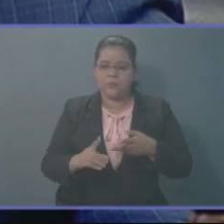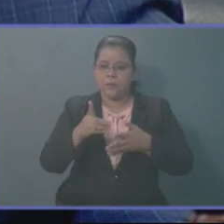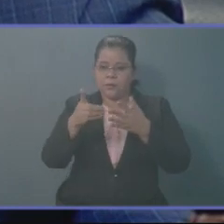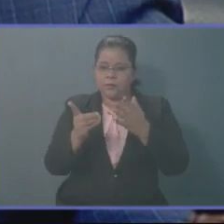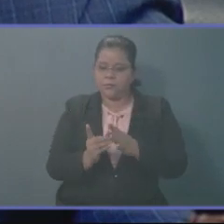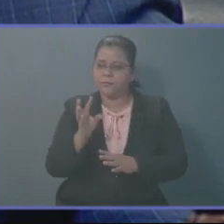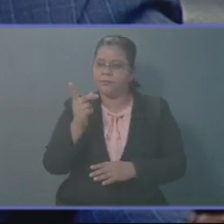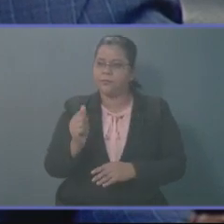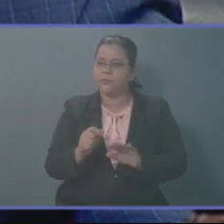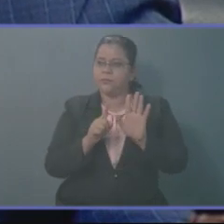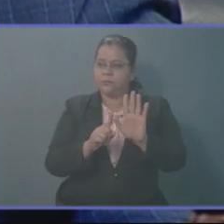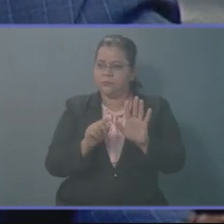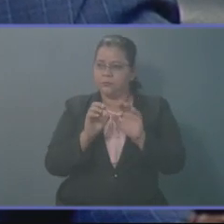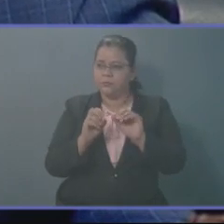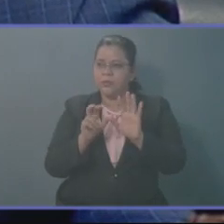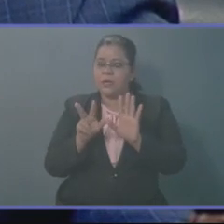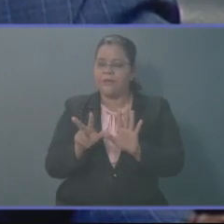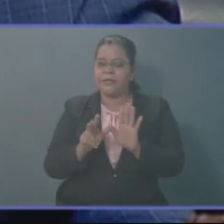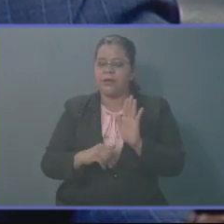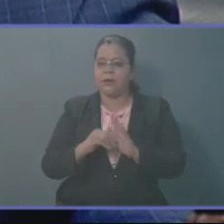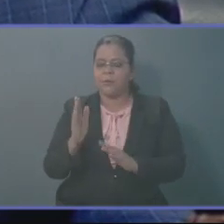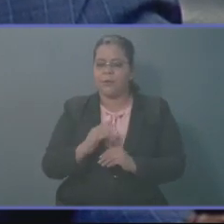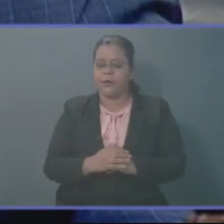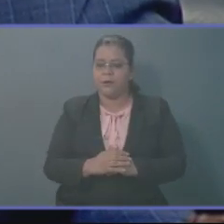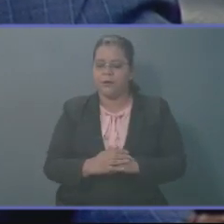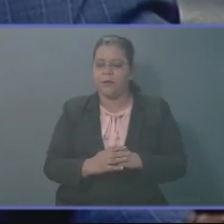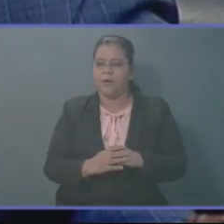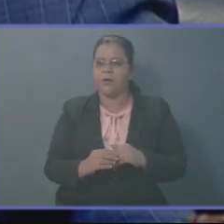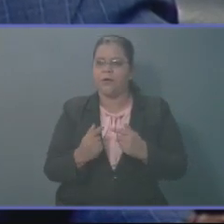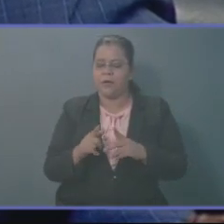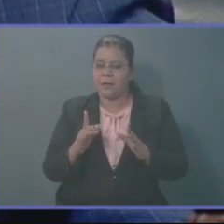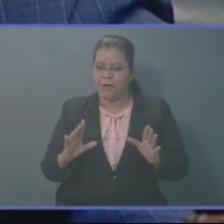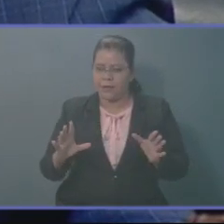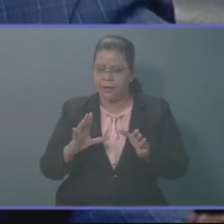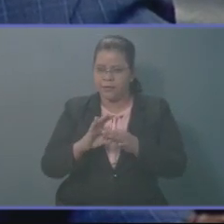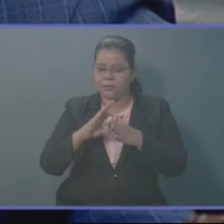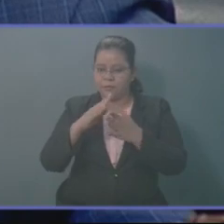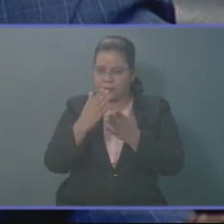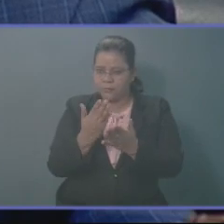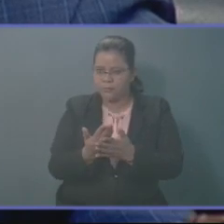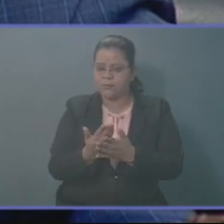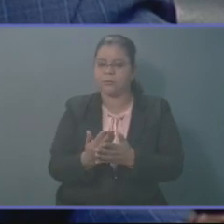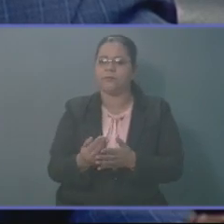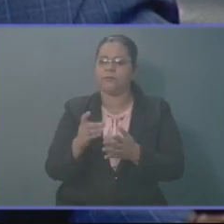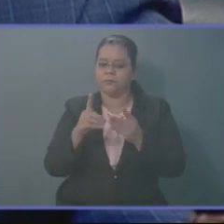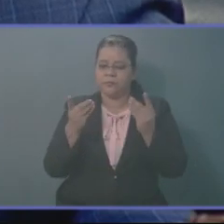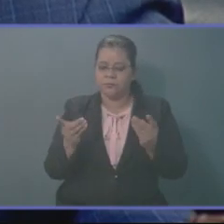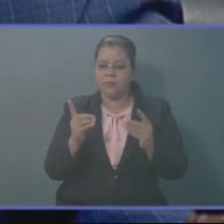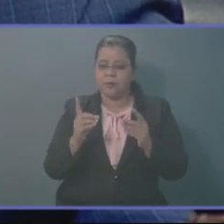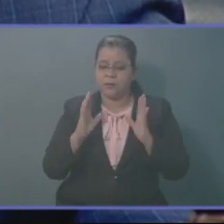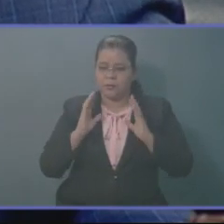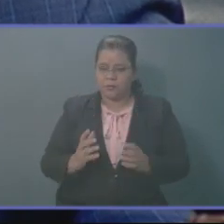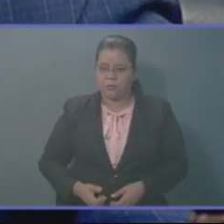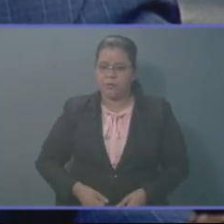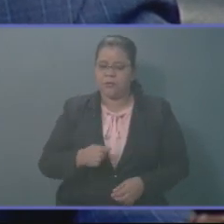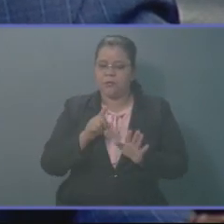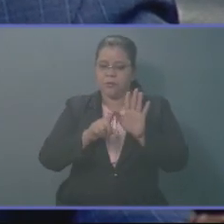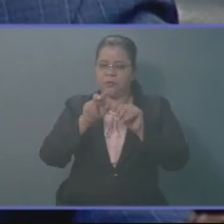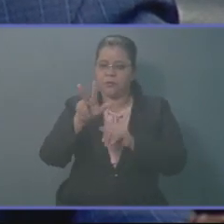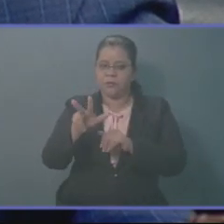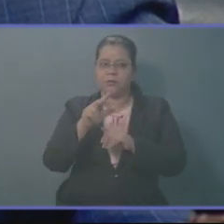legislativo número 608 de fecha 26 de marzo de 2020, publicado en el Diario Oficial número 63,